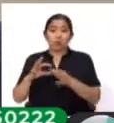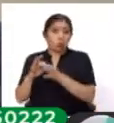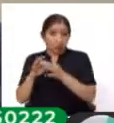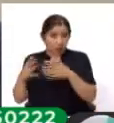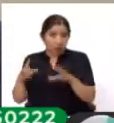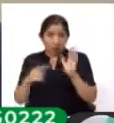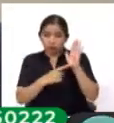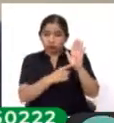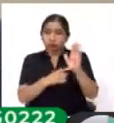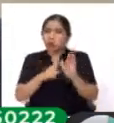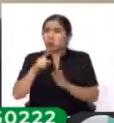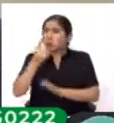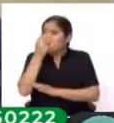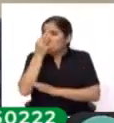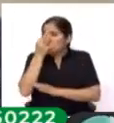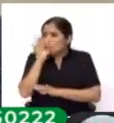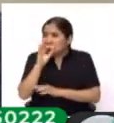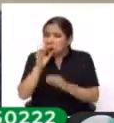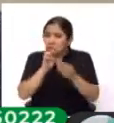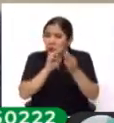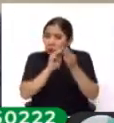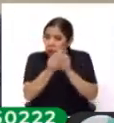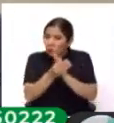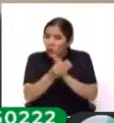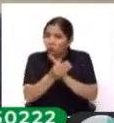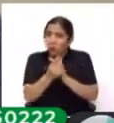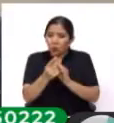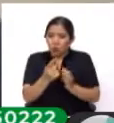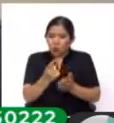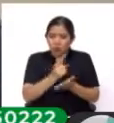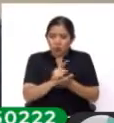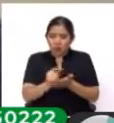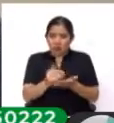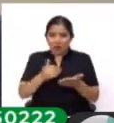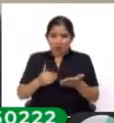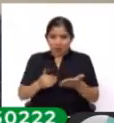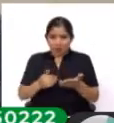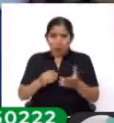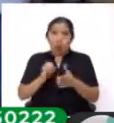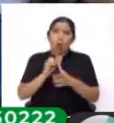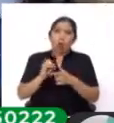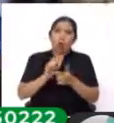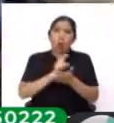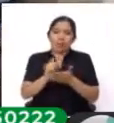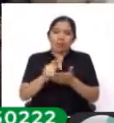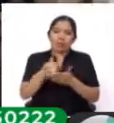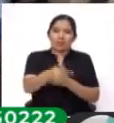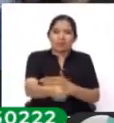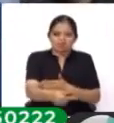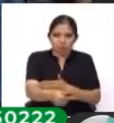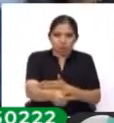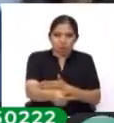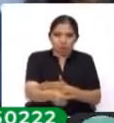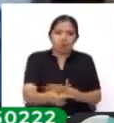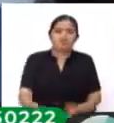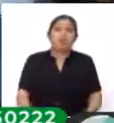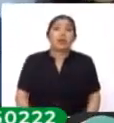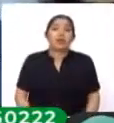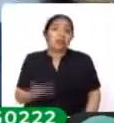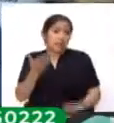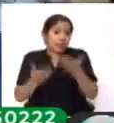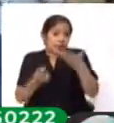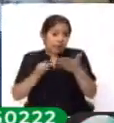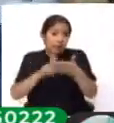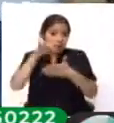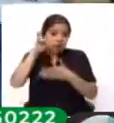única modificación posible para las elecciones era una semana antes o una semana después. Se prevé que en el mes de mayo se apruebe la